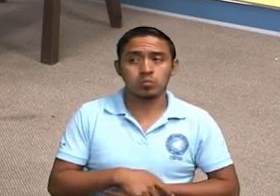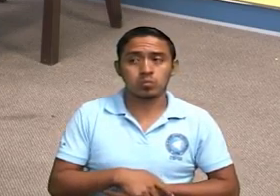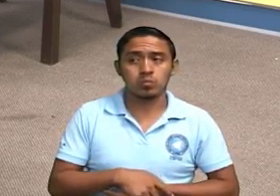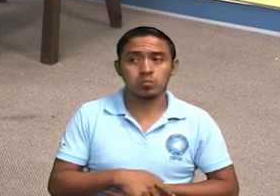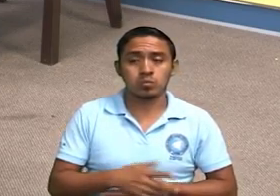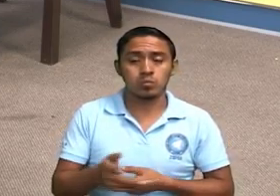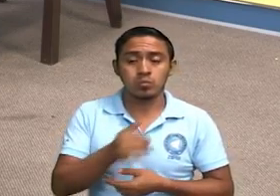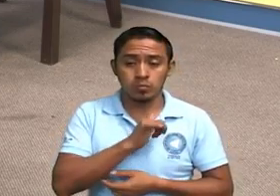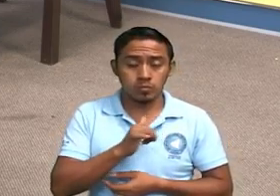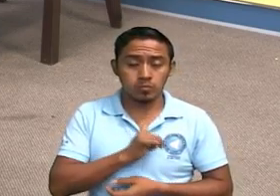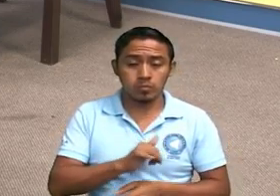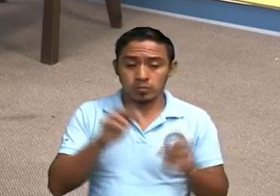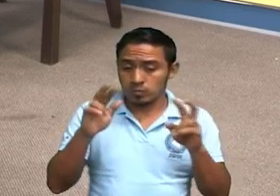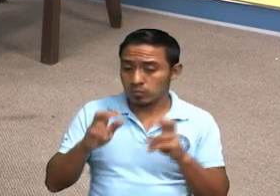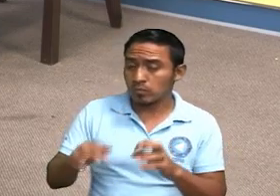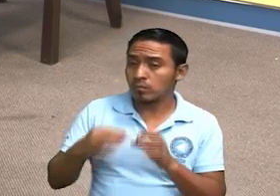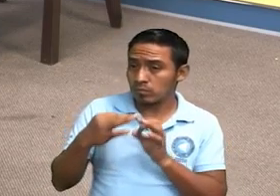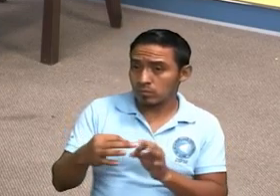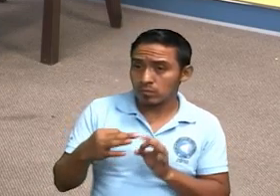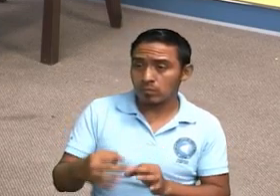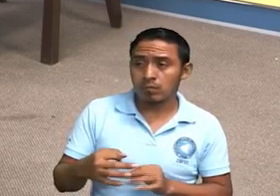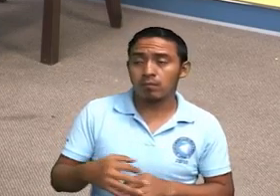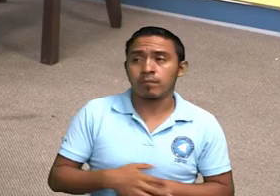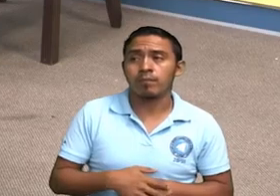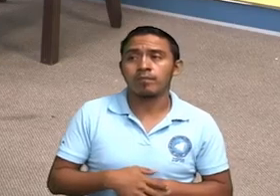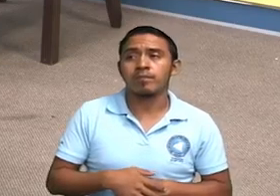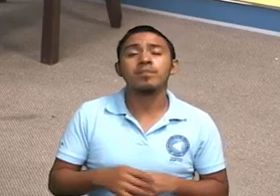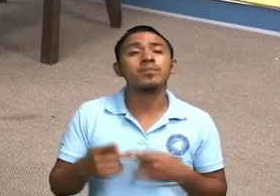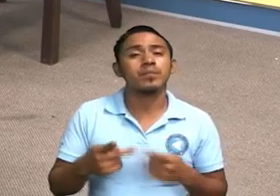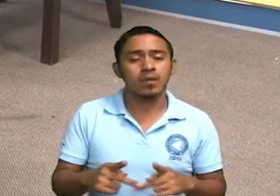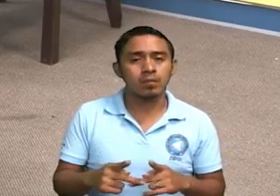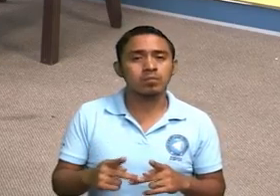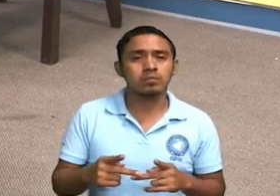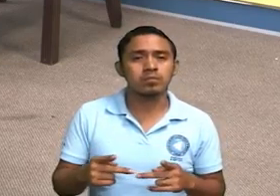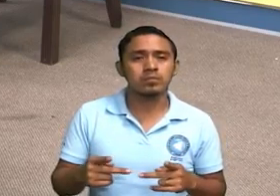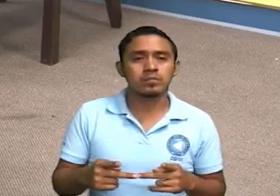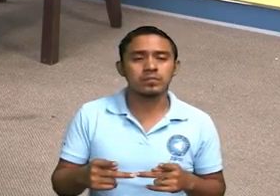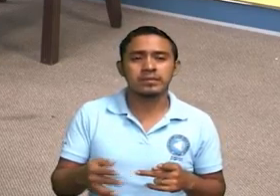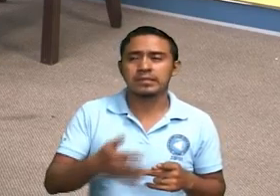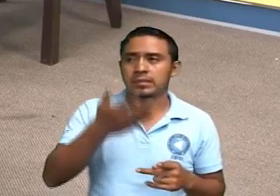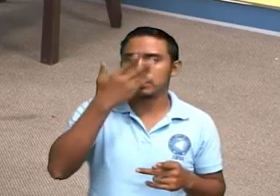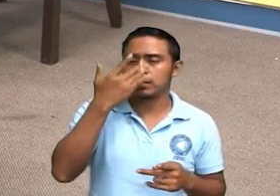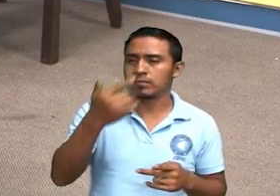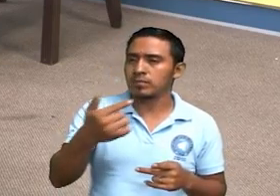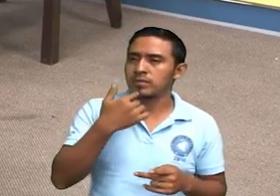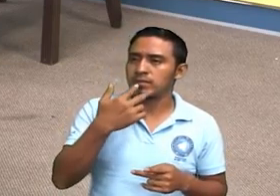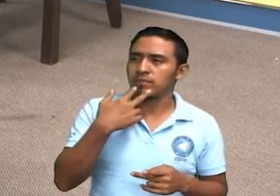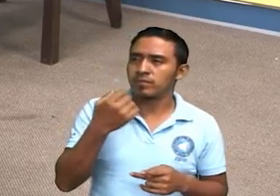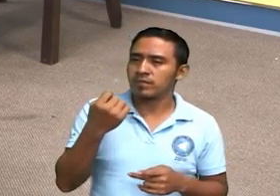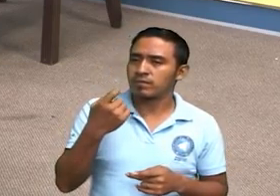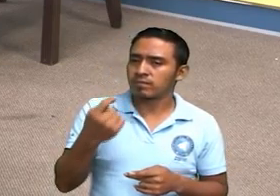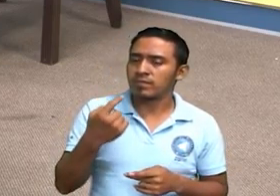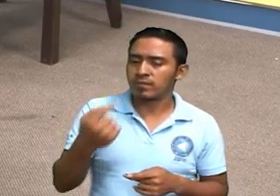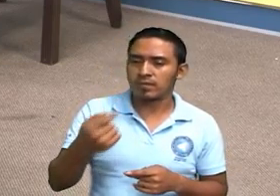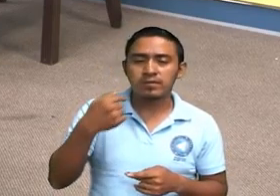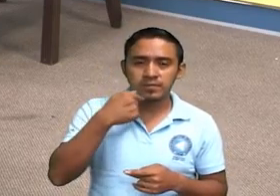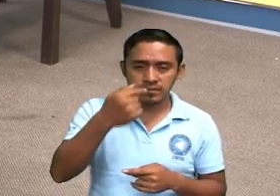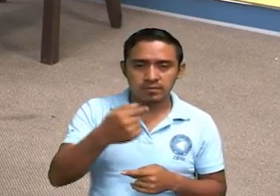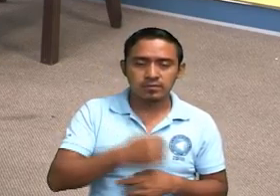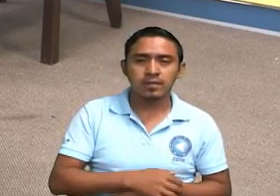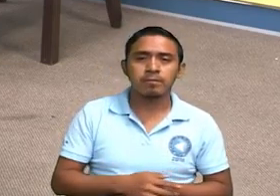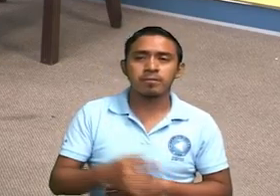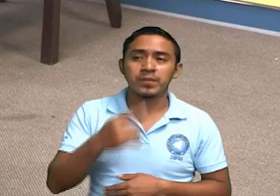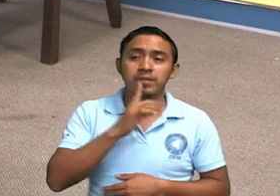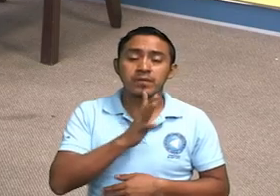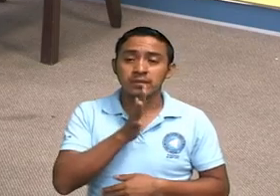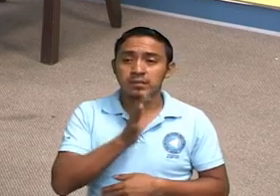Hacer un diagnóstico temprano de esto. Pero hay un signo que no mencionabas de los niños que no